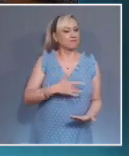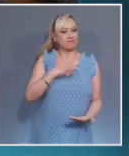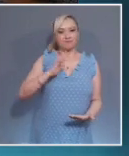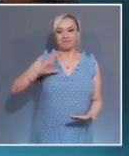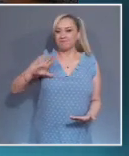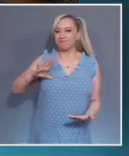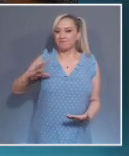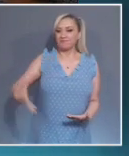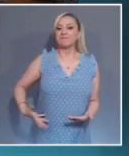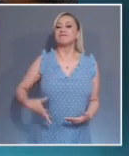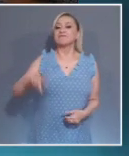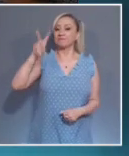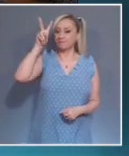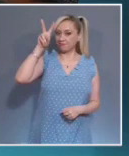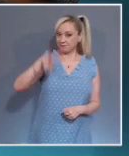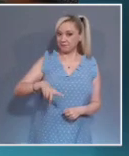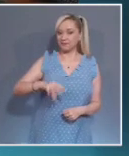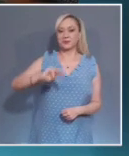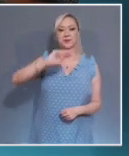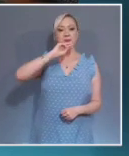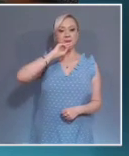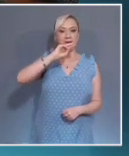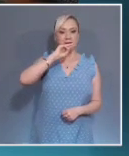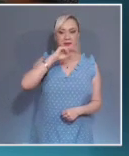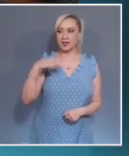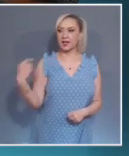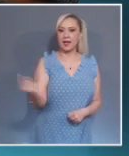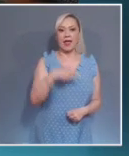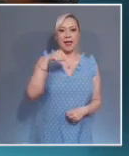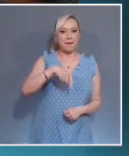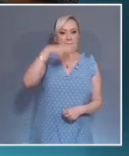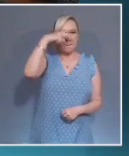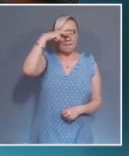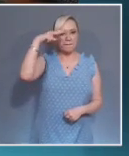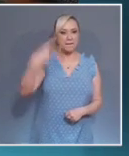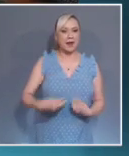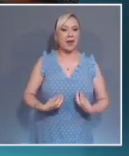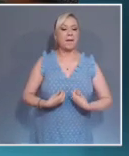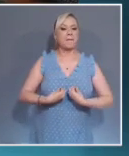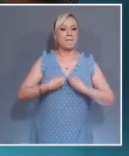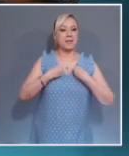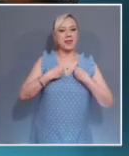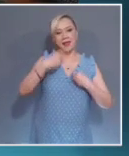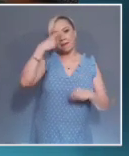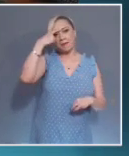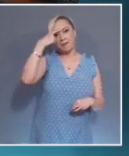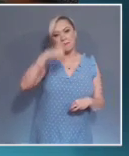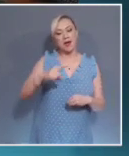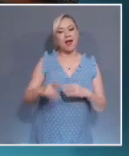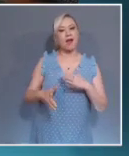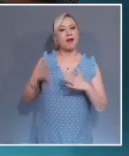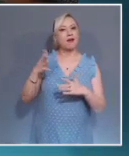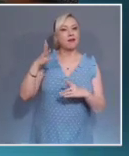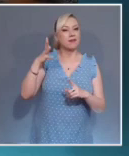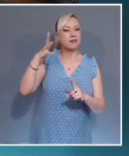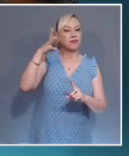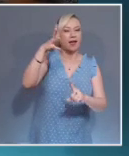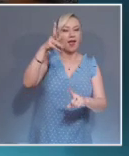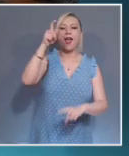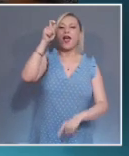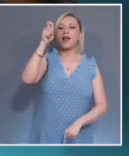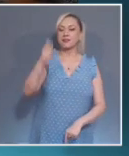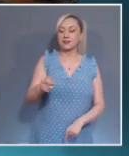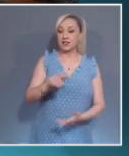de ser madres mexicanas con un proyecto de vida que indudablemente desarrollan con